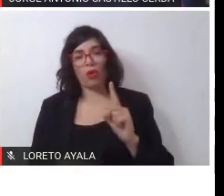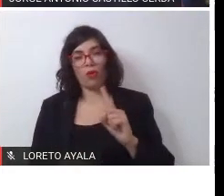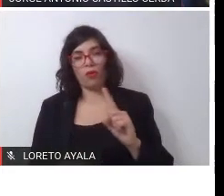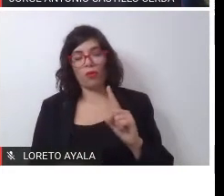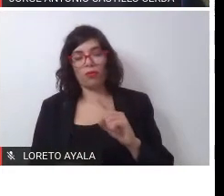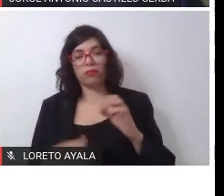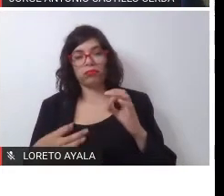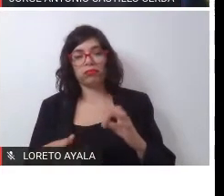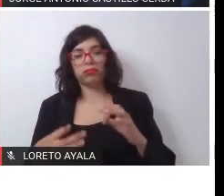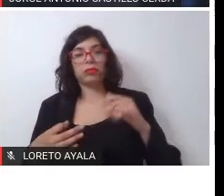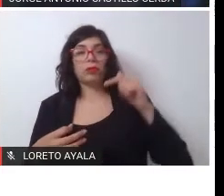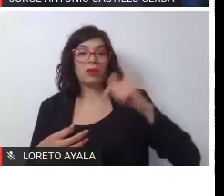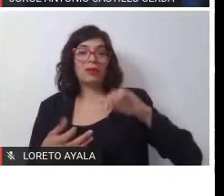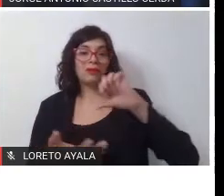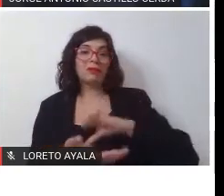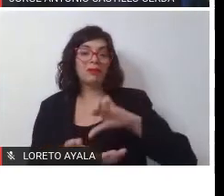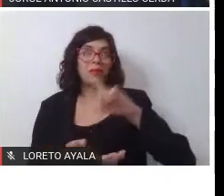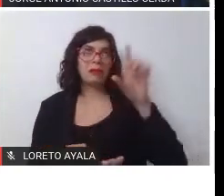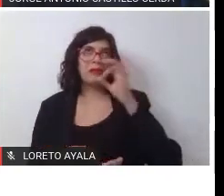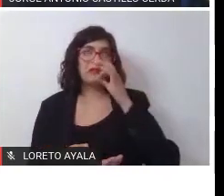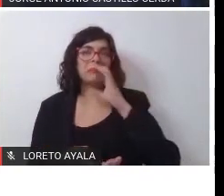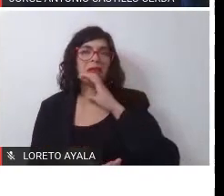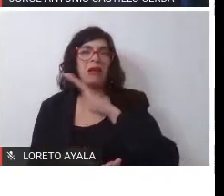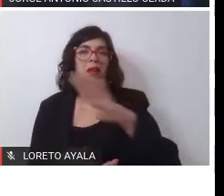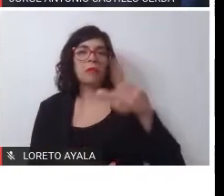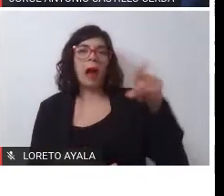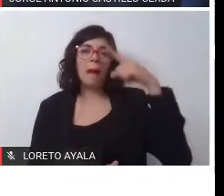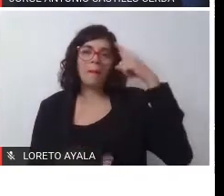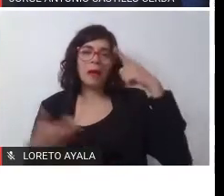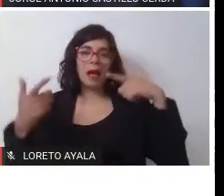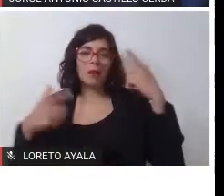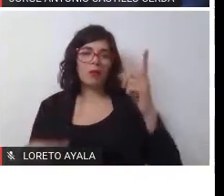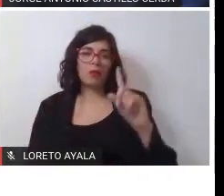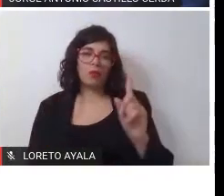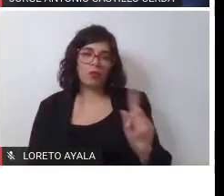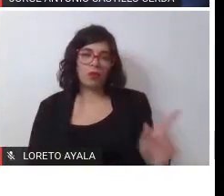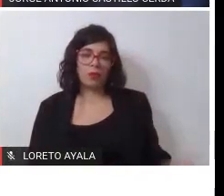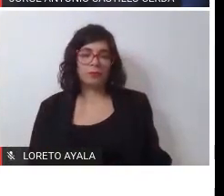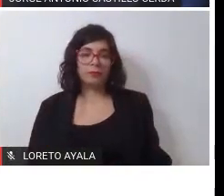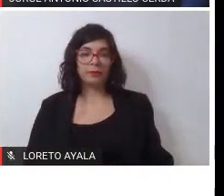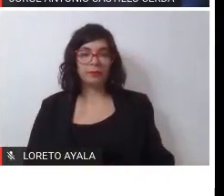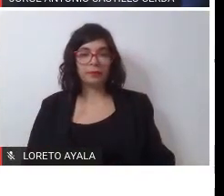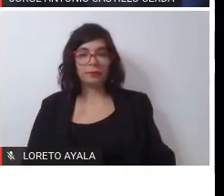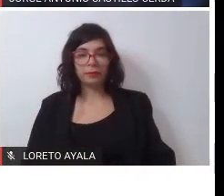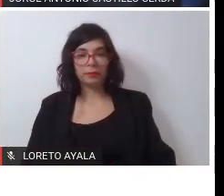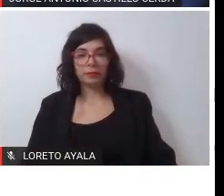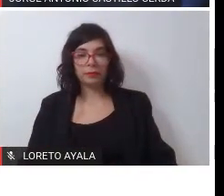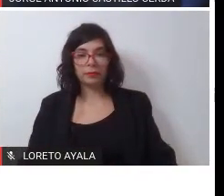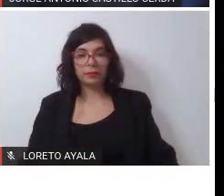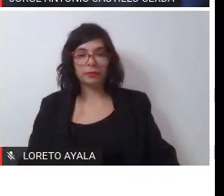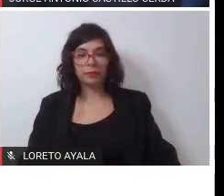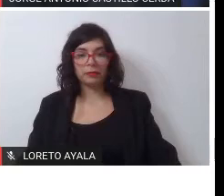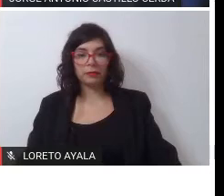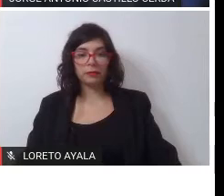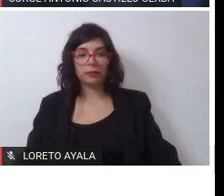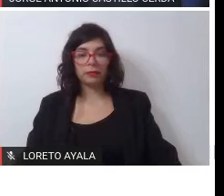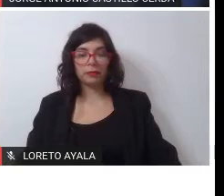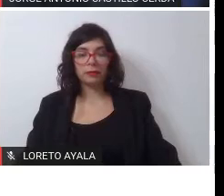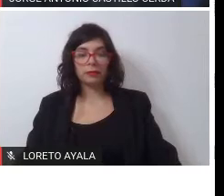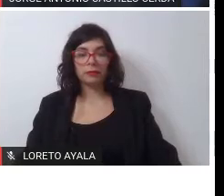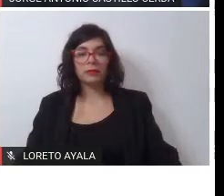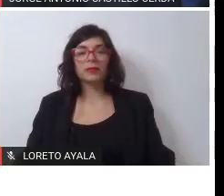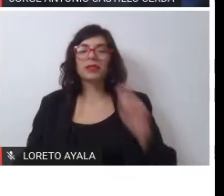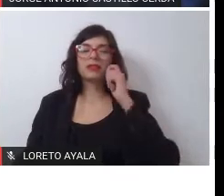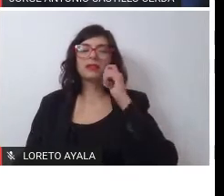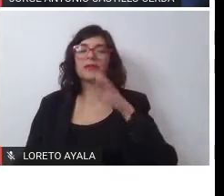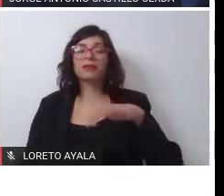este país en la ruralidad, y quiero que nos demos cuenta que eso no es así. ¿Qué se considera como población rural?